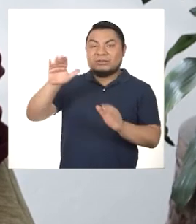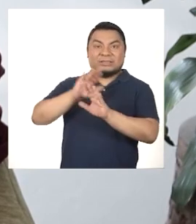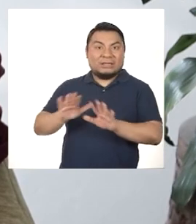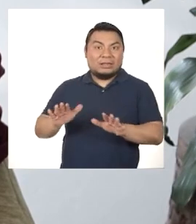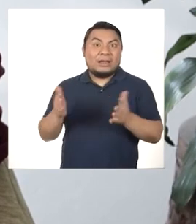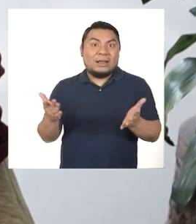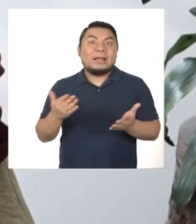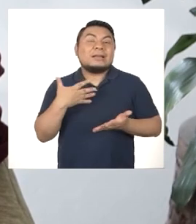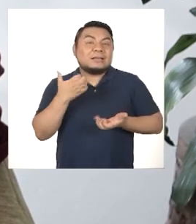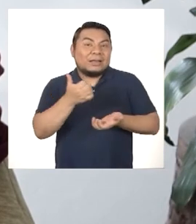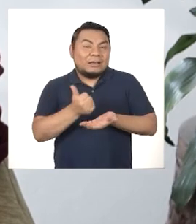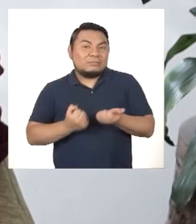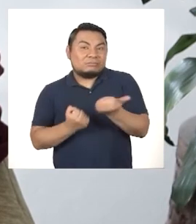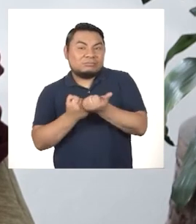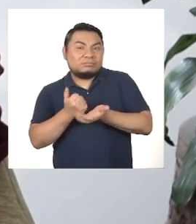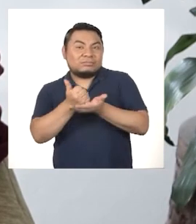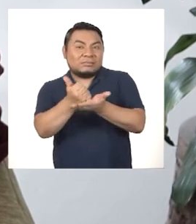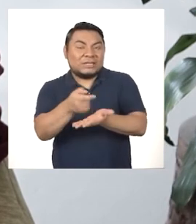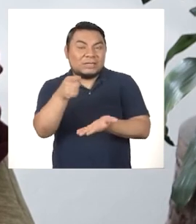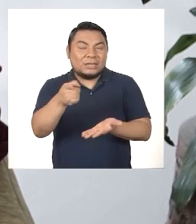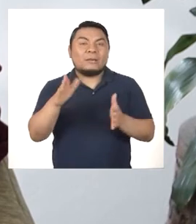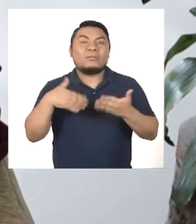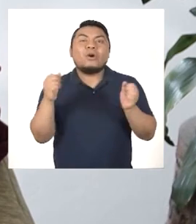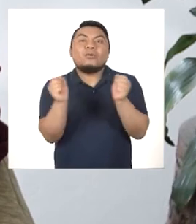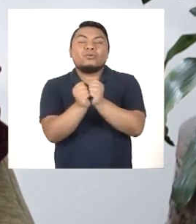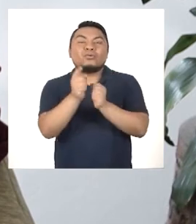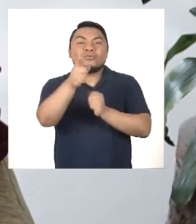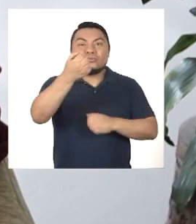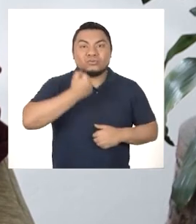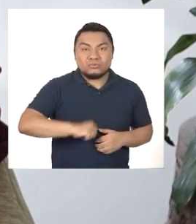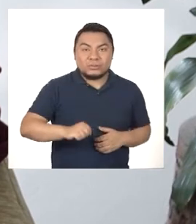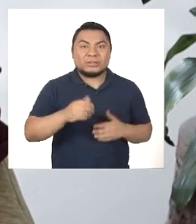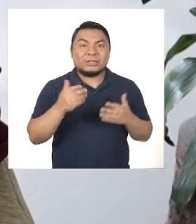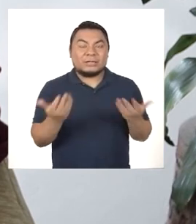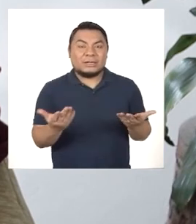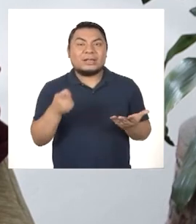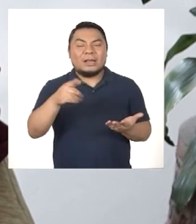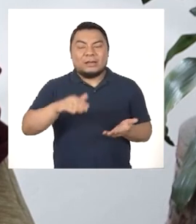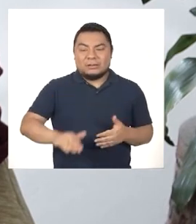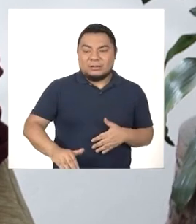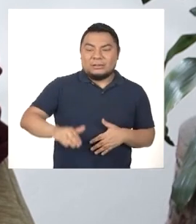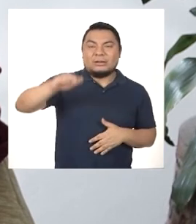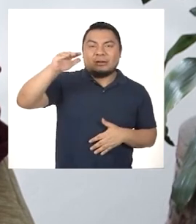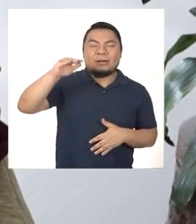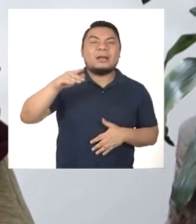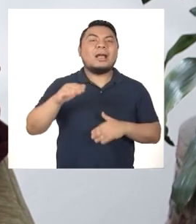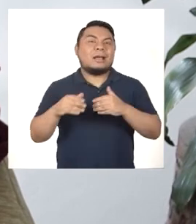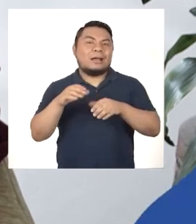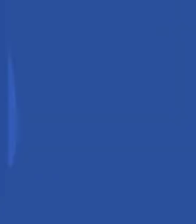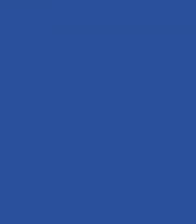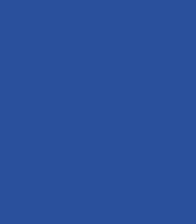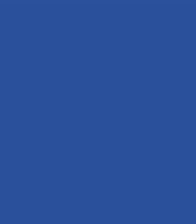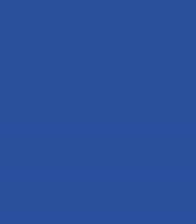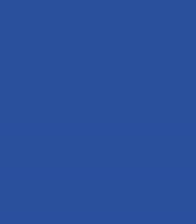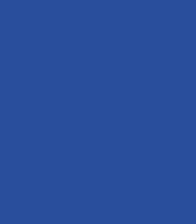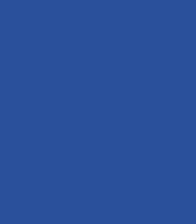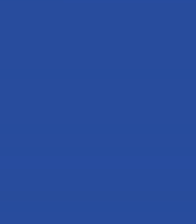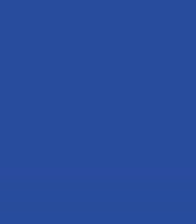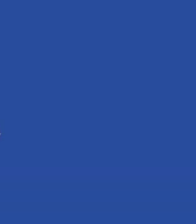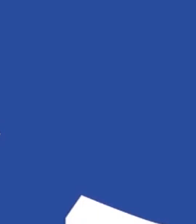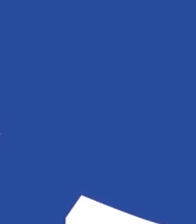apoyarte en esta tarea de acompañar a tu hija o a tu hijo a crecer y desarrollarse.